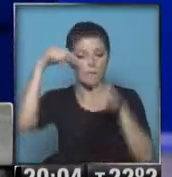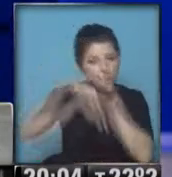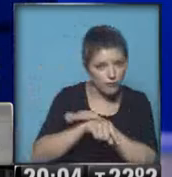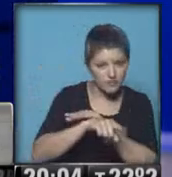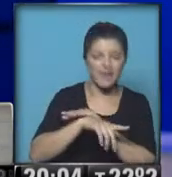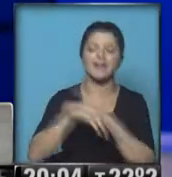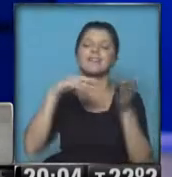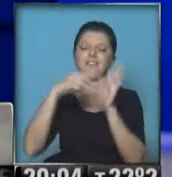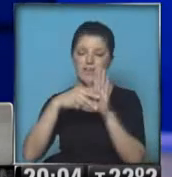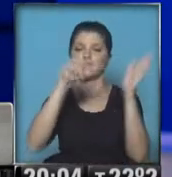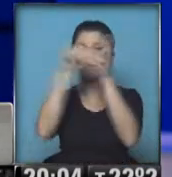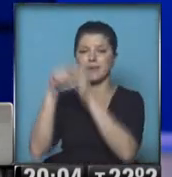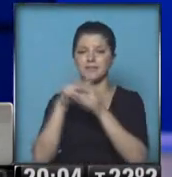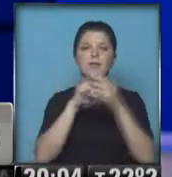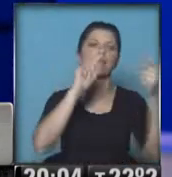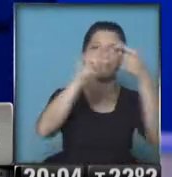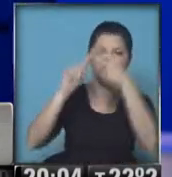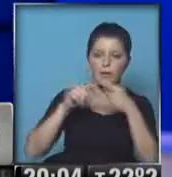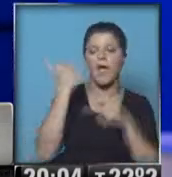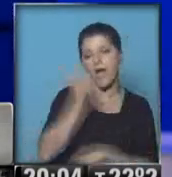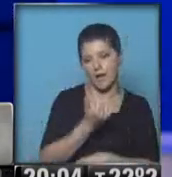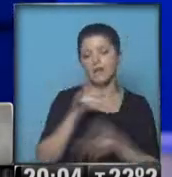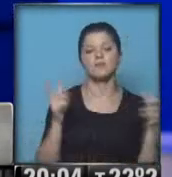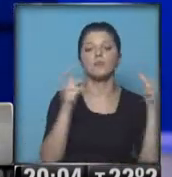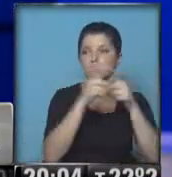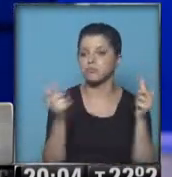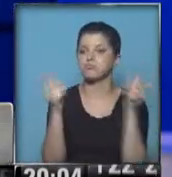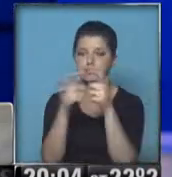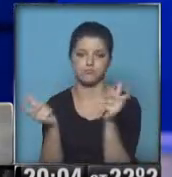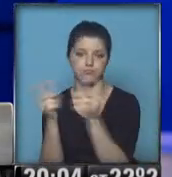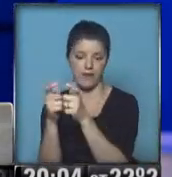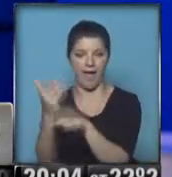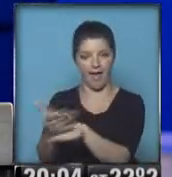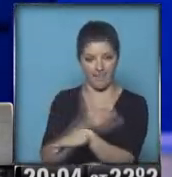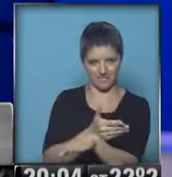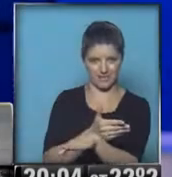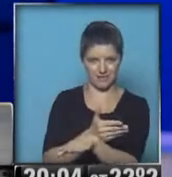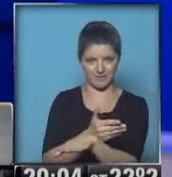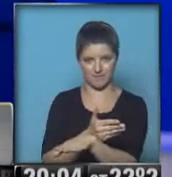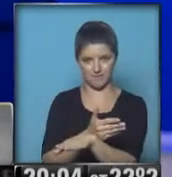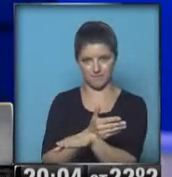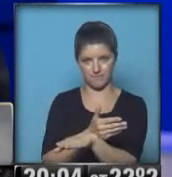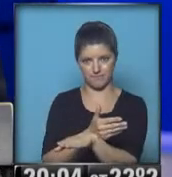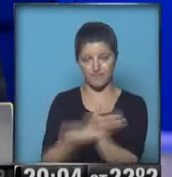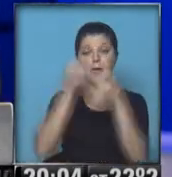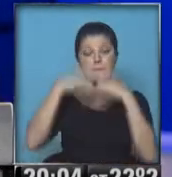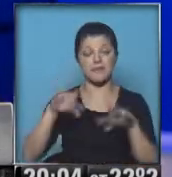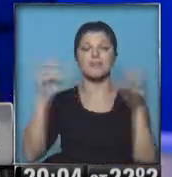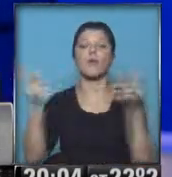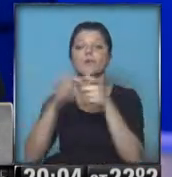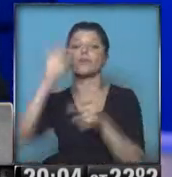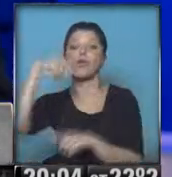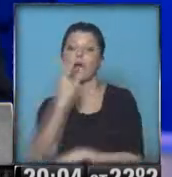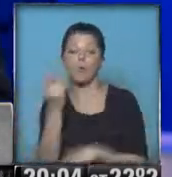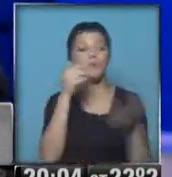muchos puntos en común. Suelen encontrarse, reunirse antes de que comience el encuentro de Naciones Unidas, y ahí